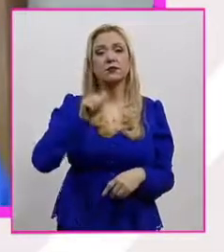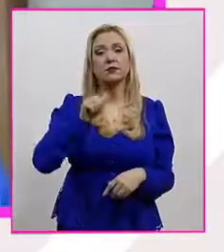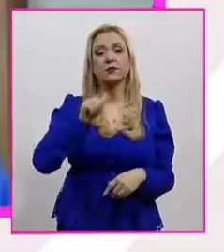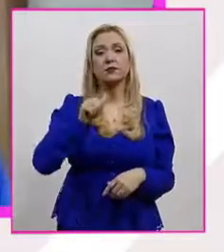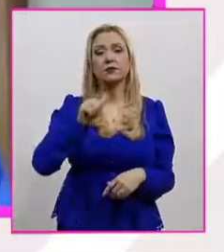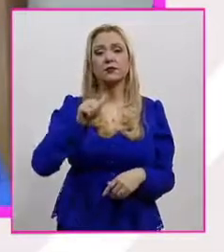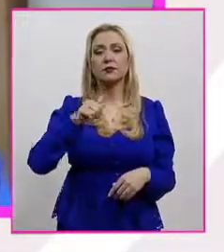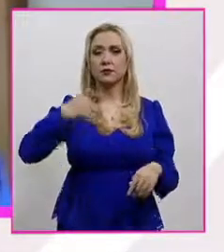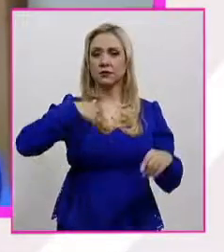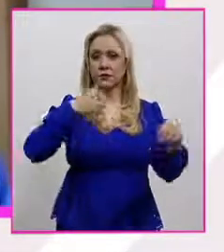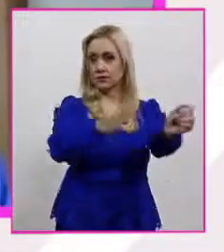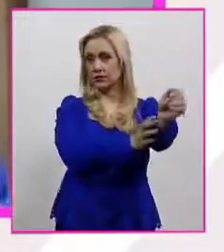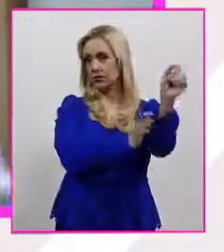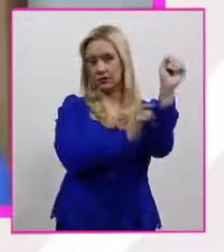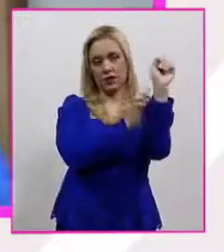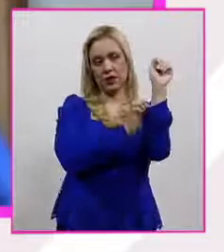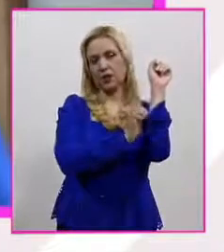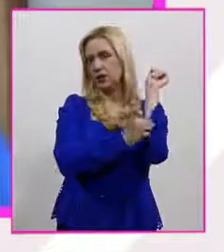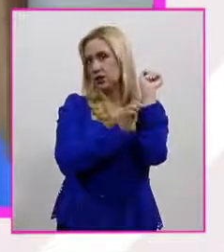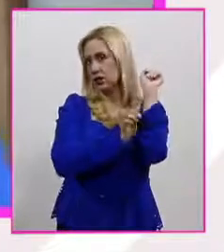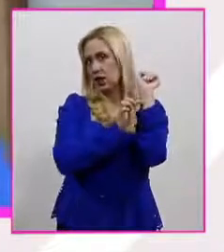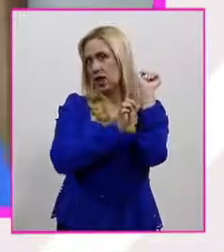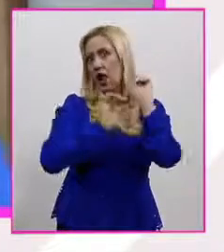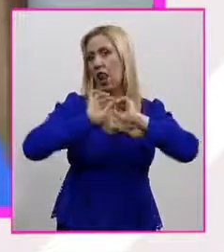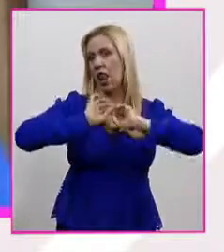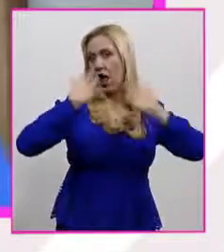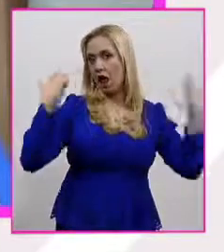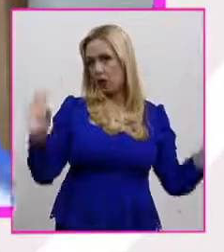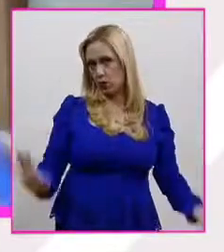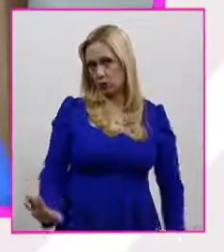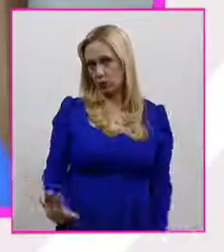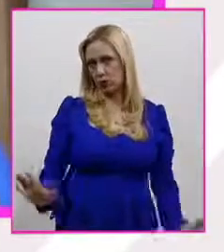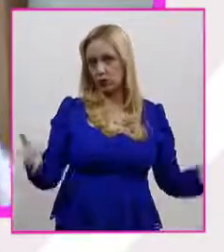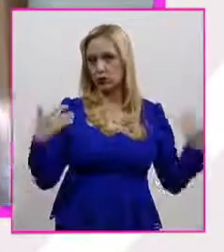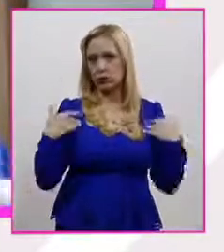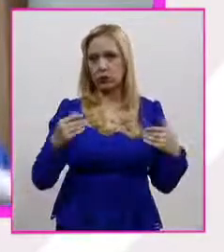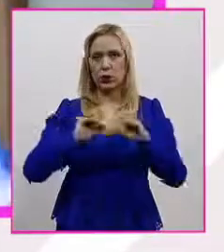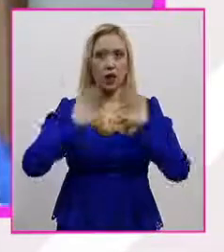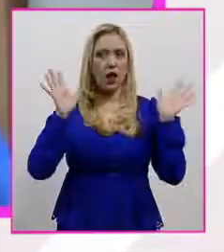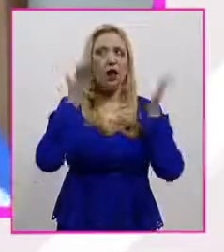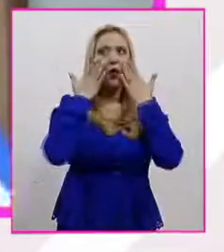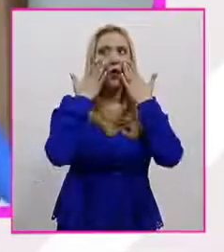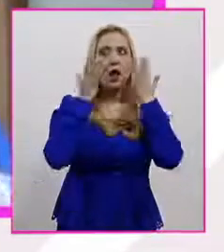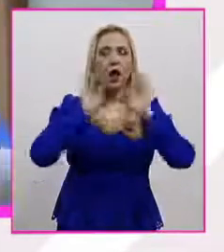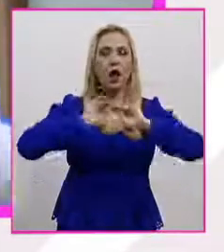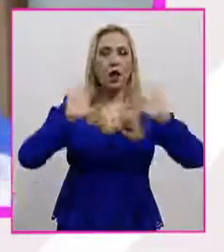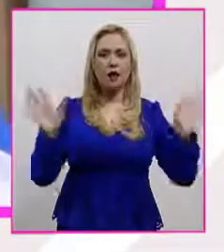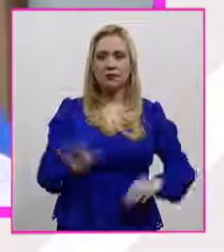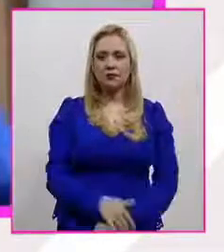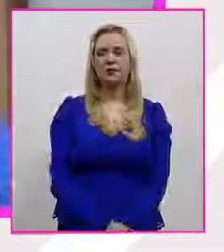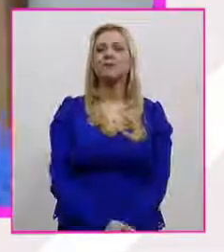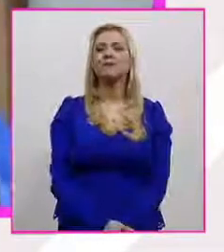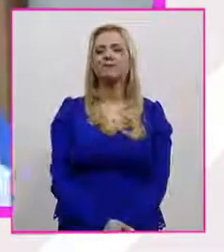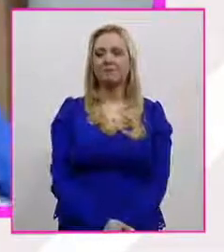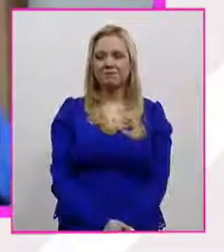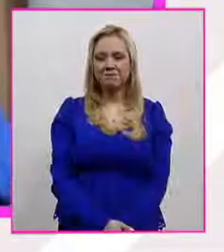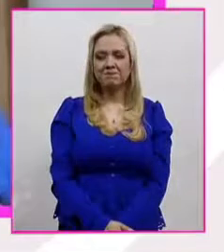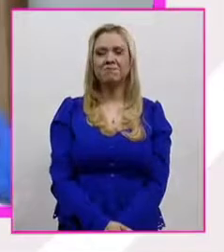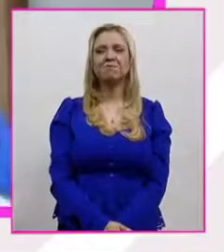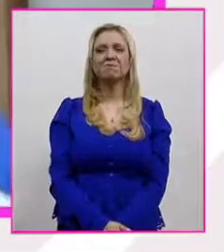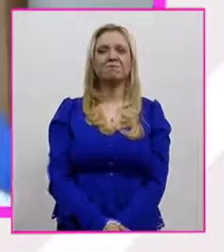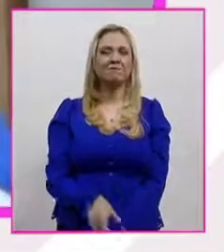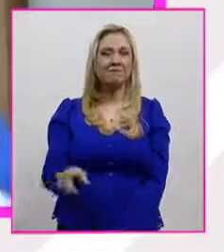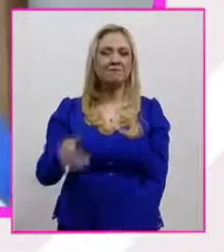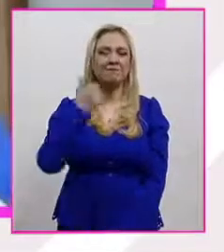piel más claro de lo que lo reportan los entrevistadores, que eso ya de por sí es señal de que socialmente percibimos un rédito